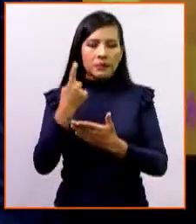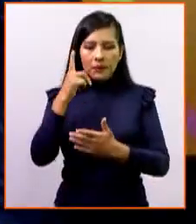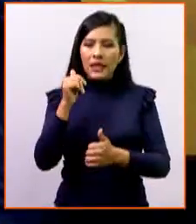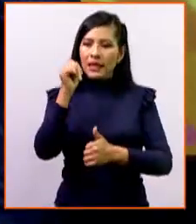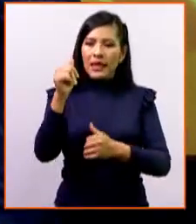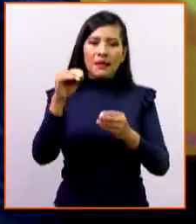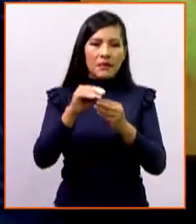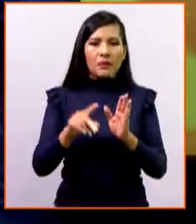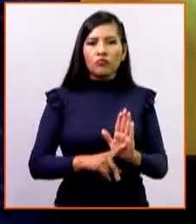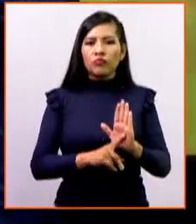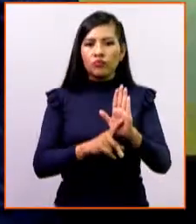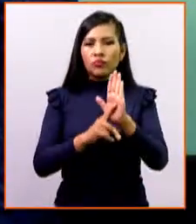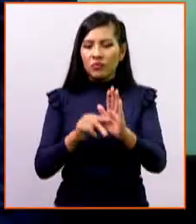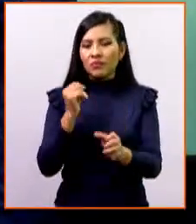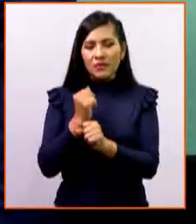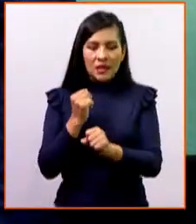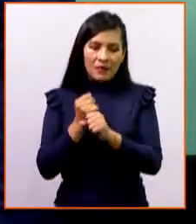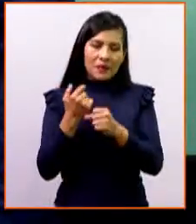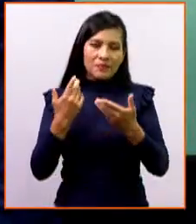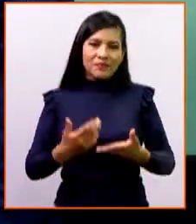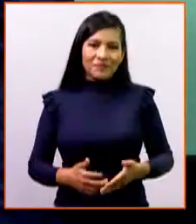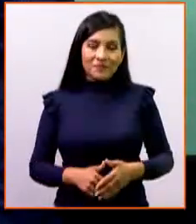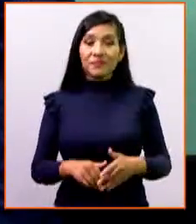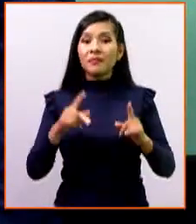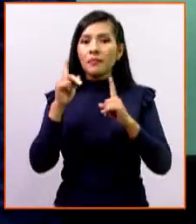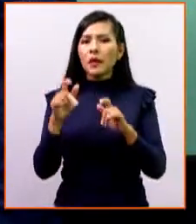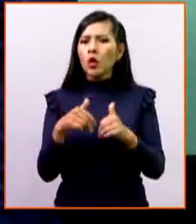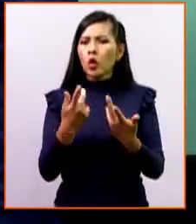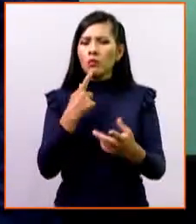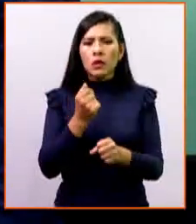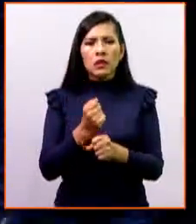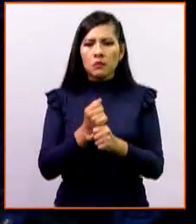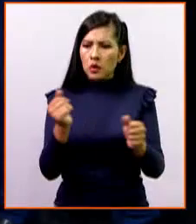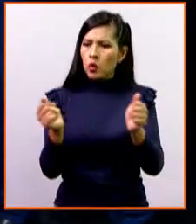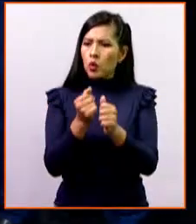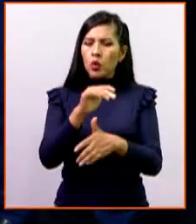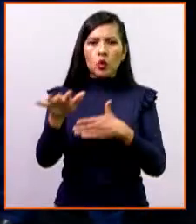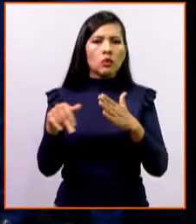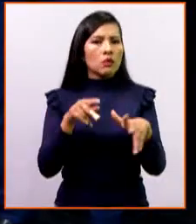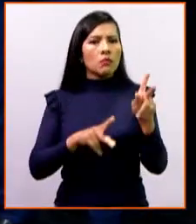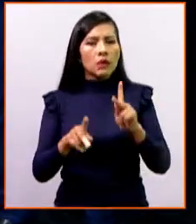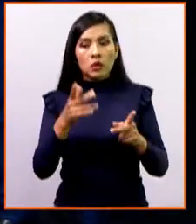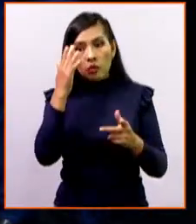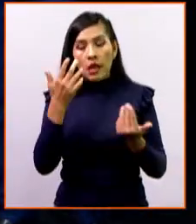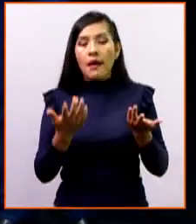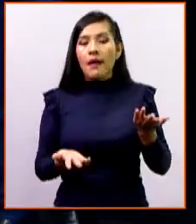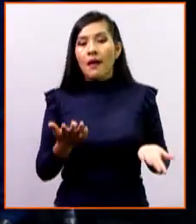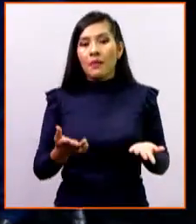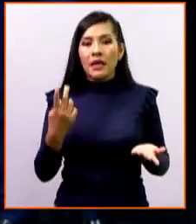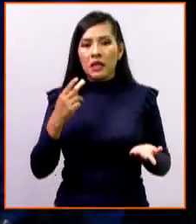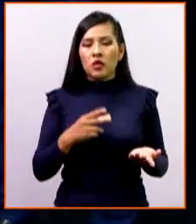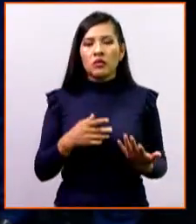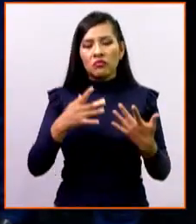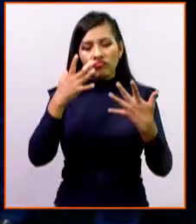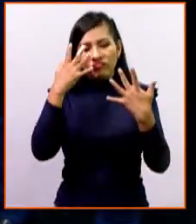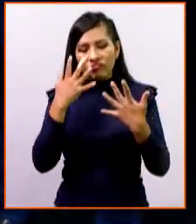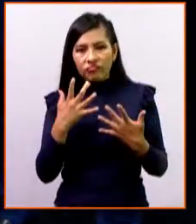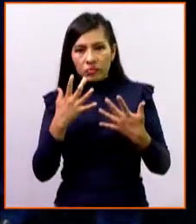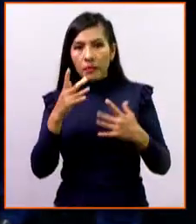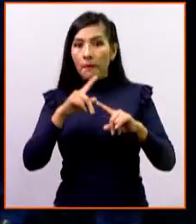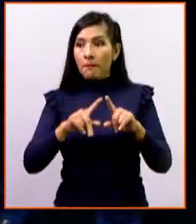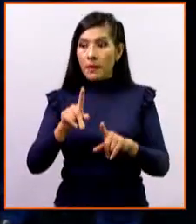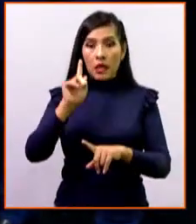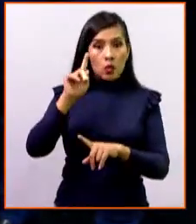es el trabajo de un animador. Y sobre todo la garganta. Justamente trabajar con toda la gente, ¿no? Que de pronto los vemos a veces apagados, y es el trabajo de